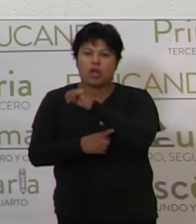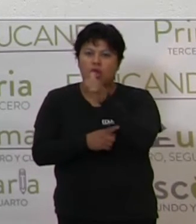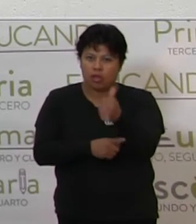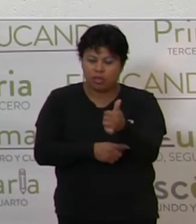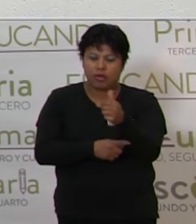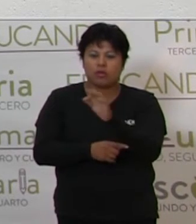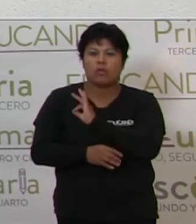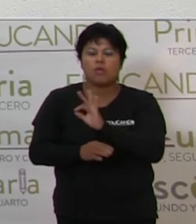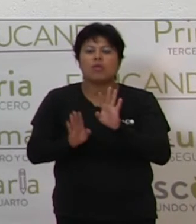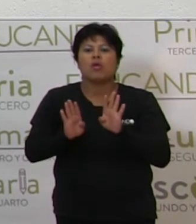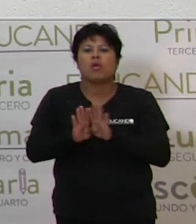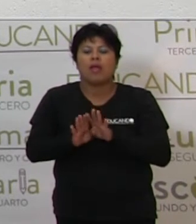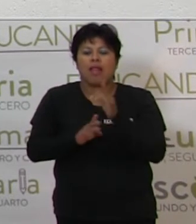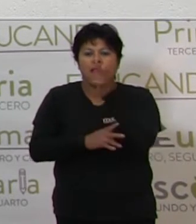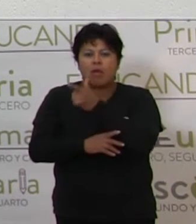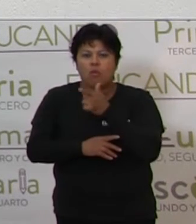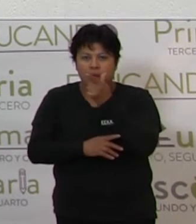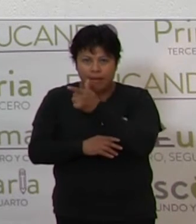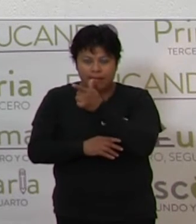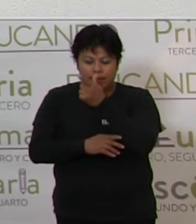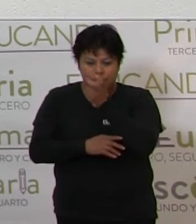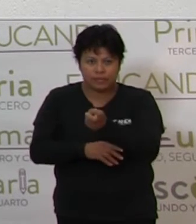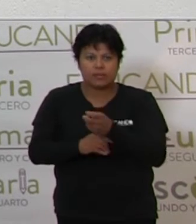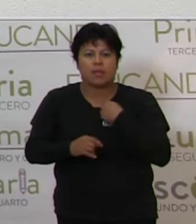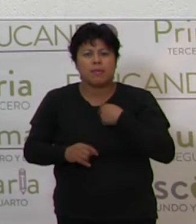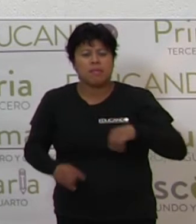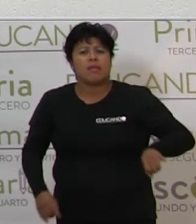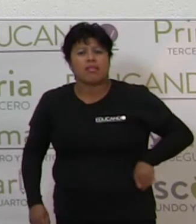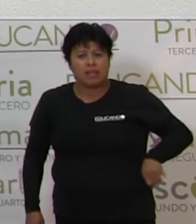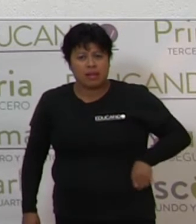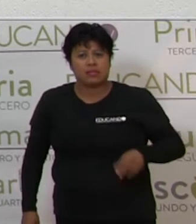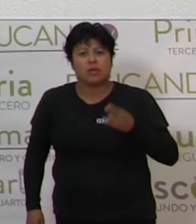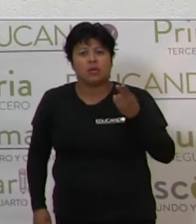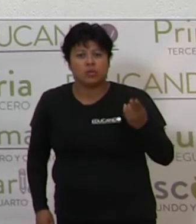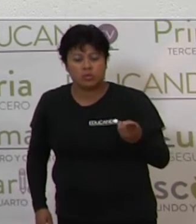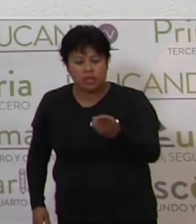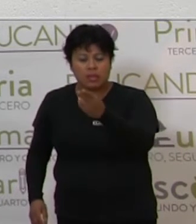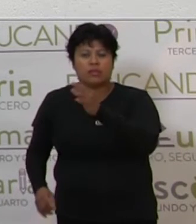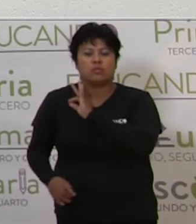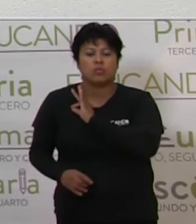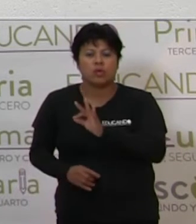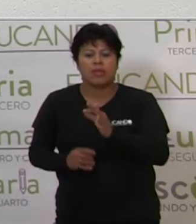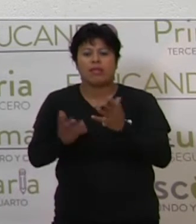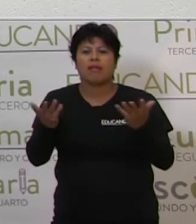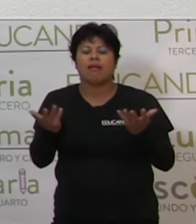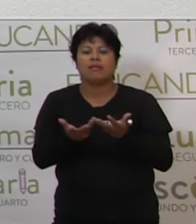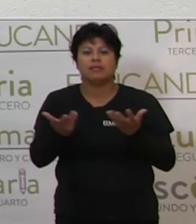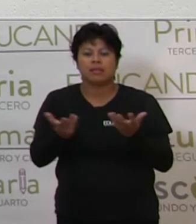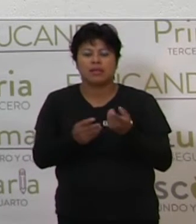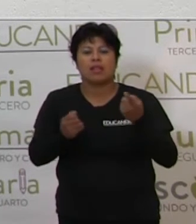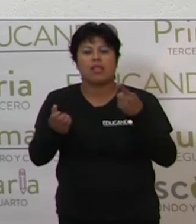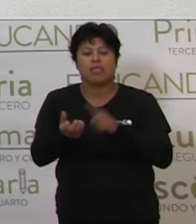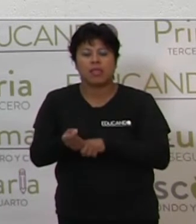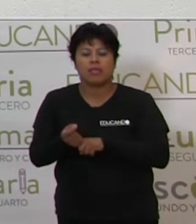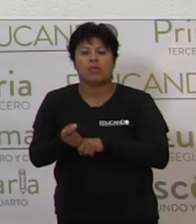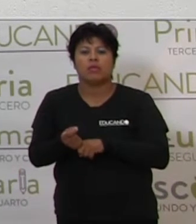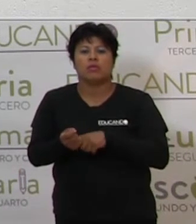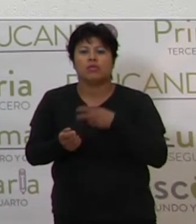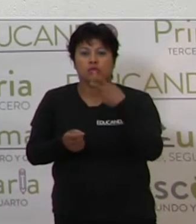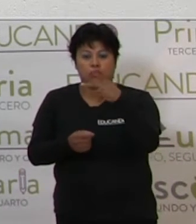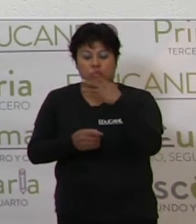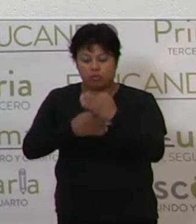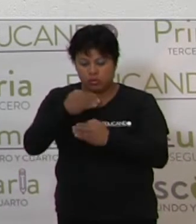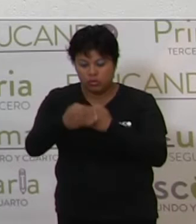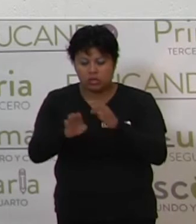recurso del lenguaje que a mí me interesa que ustedes puedan desarrollar dentro de su proceso